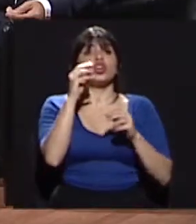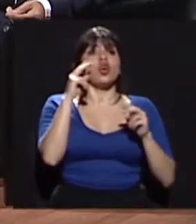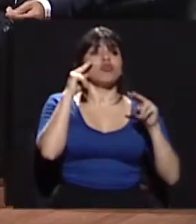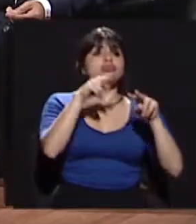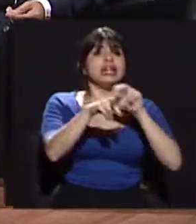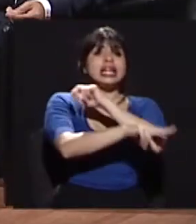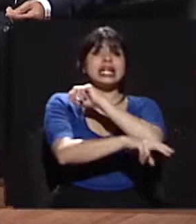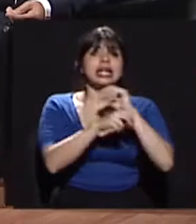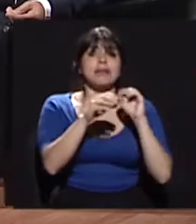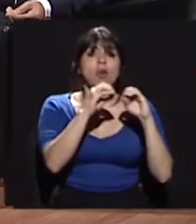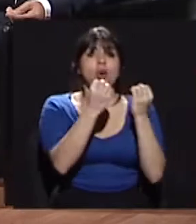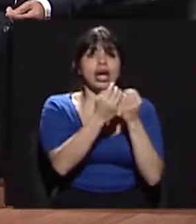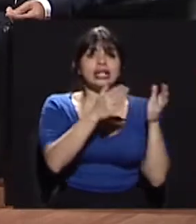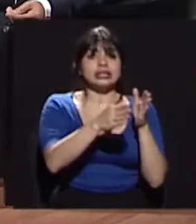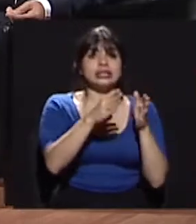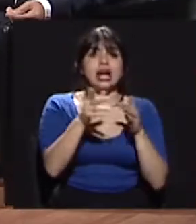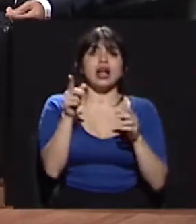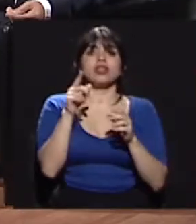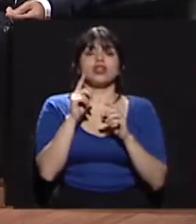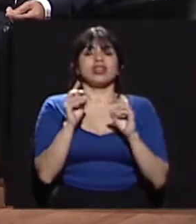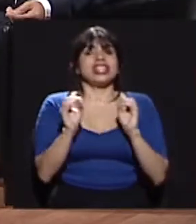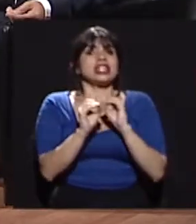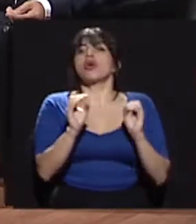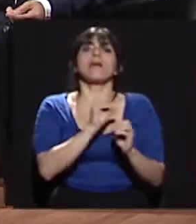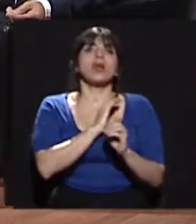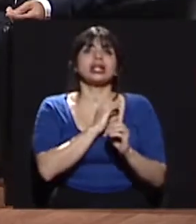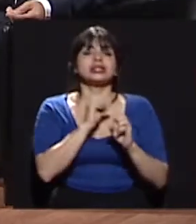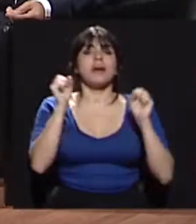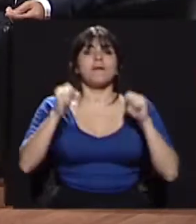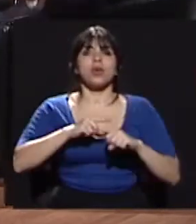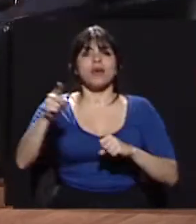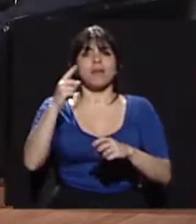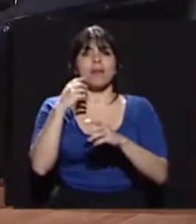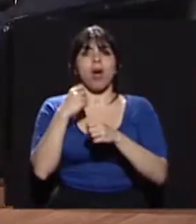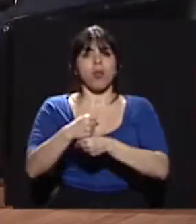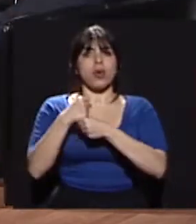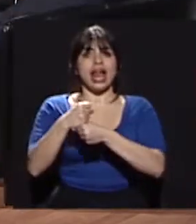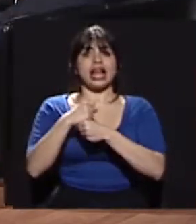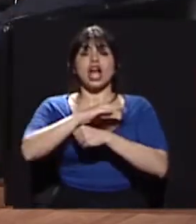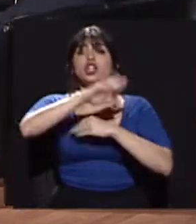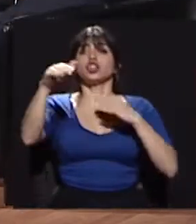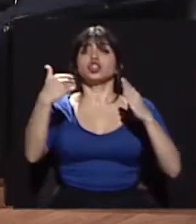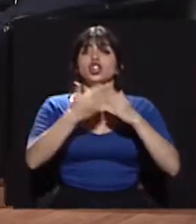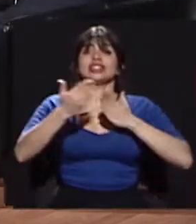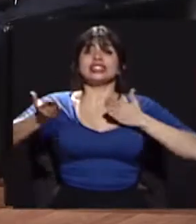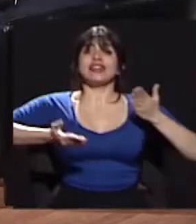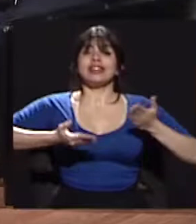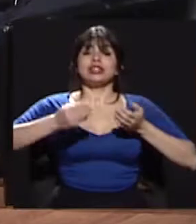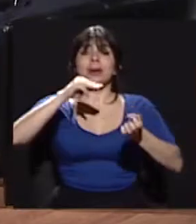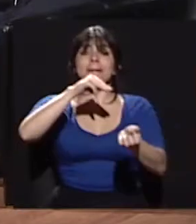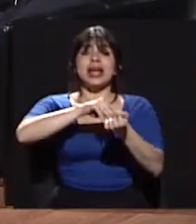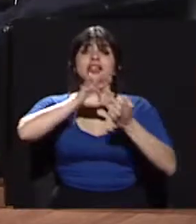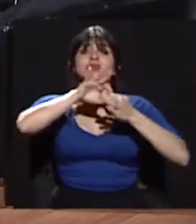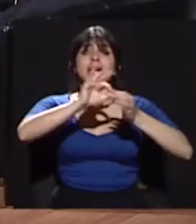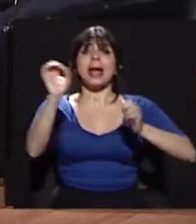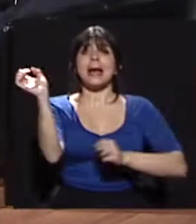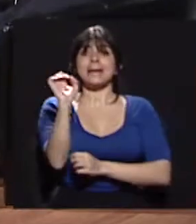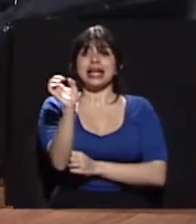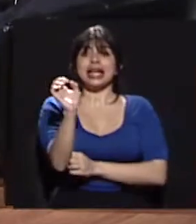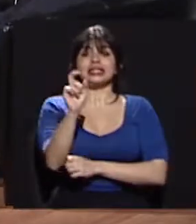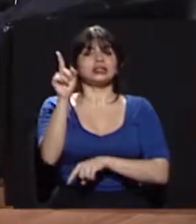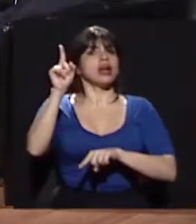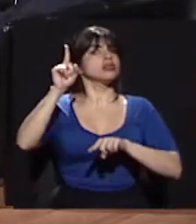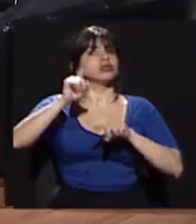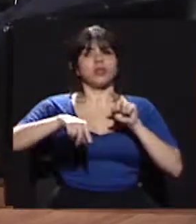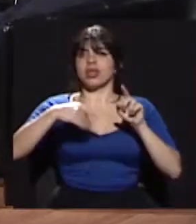crimen organizado etcétera van a tener el derecho de irse a huelga y que todos los servicios médicos de emergencia no van a tener